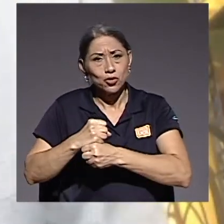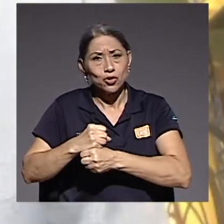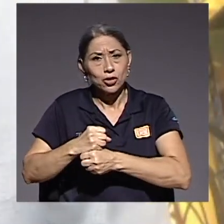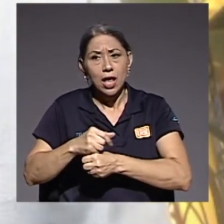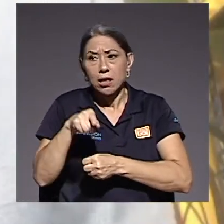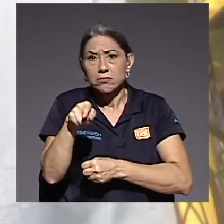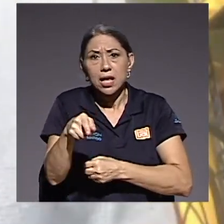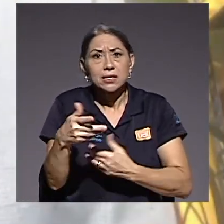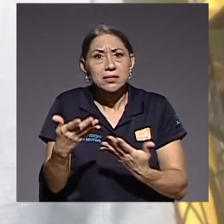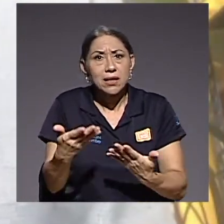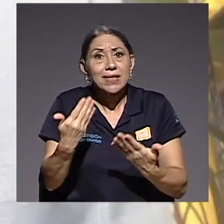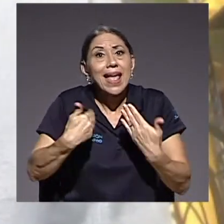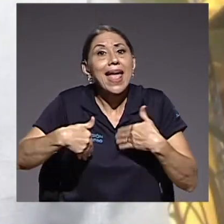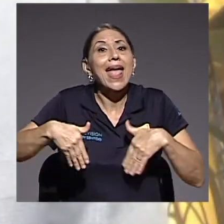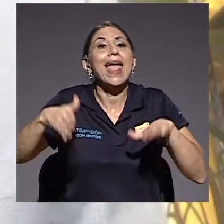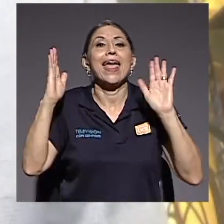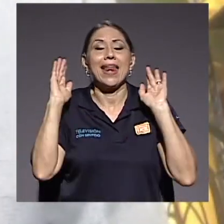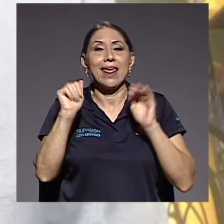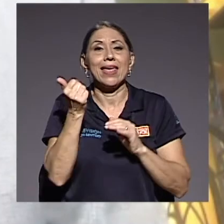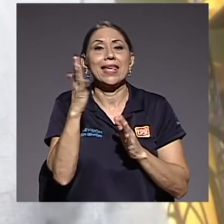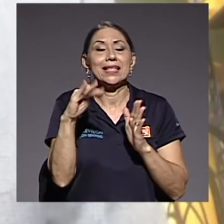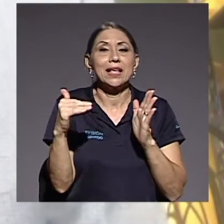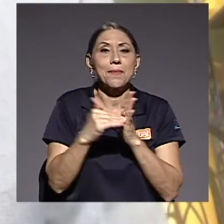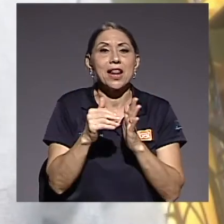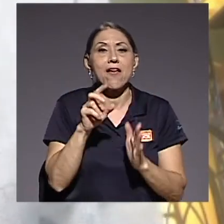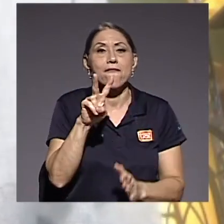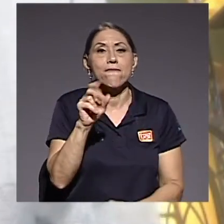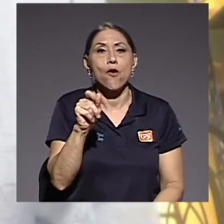resulta que era de 15.000 voltios. Así que eso